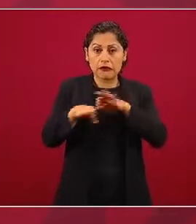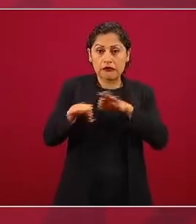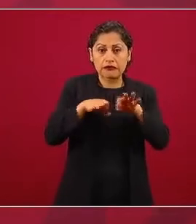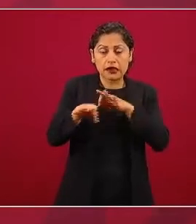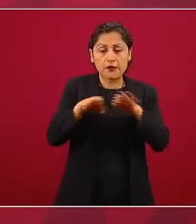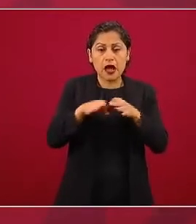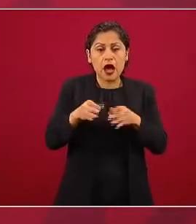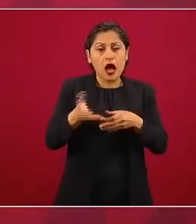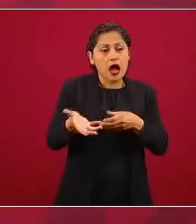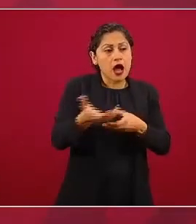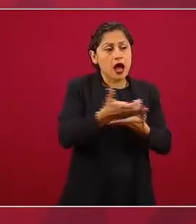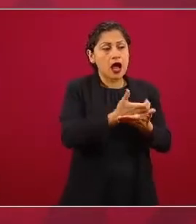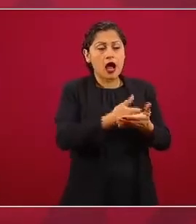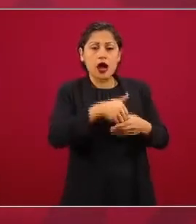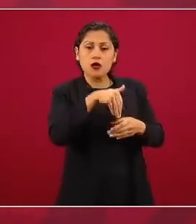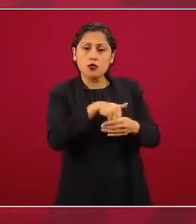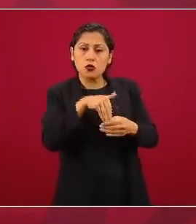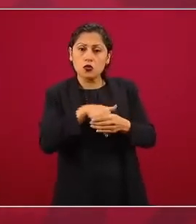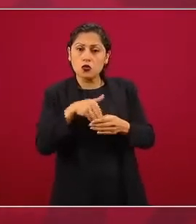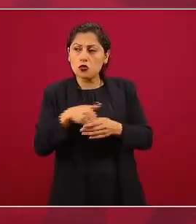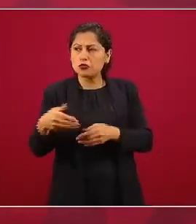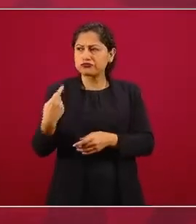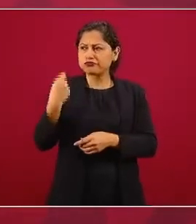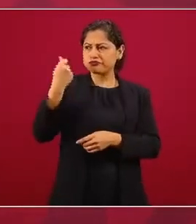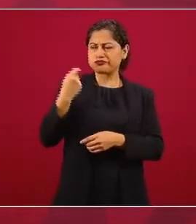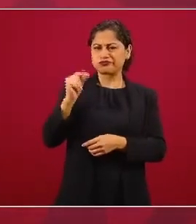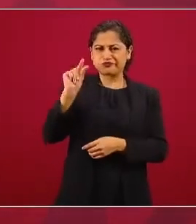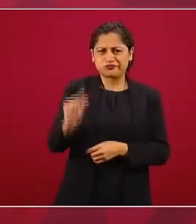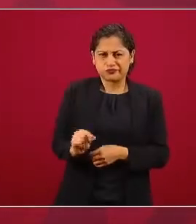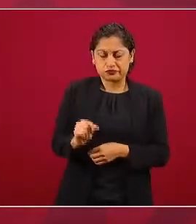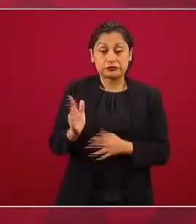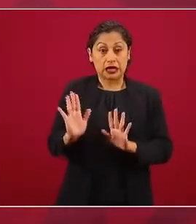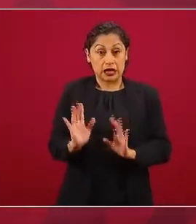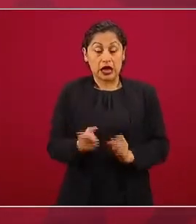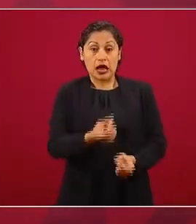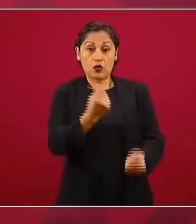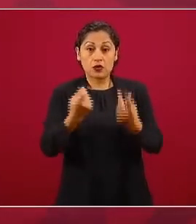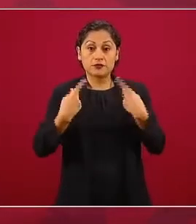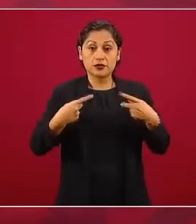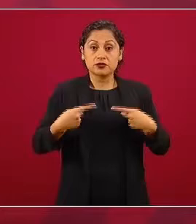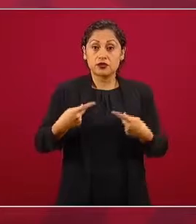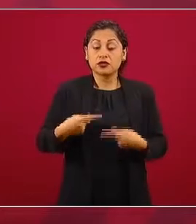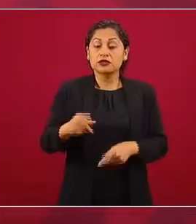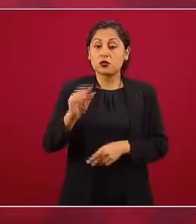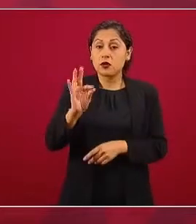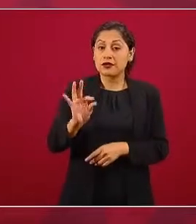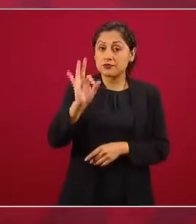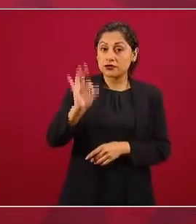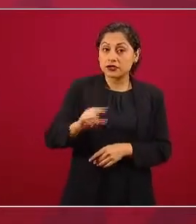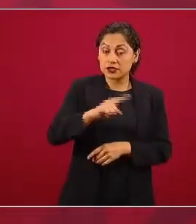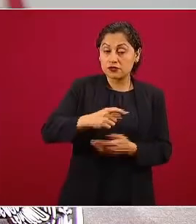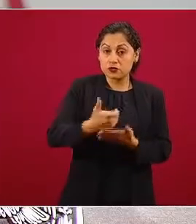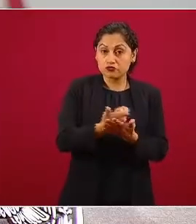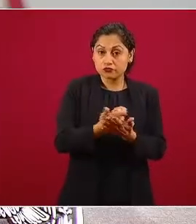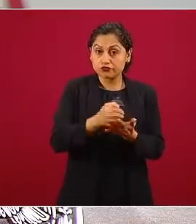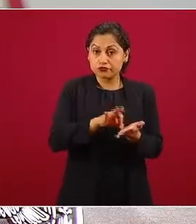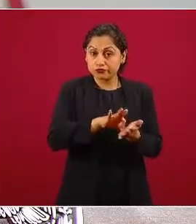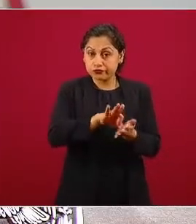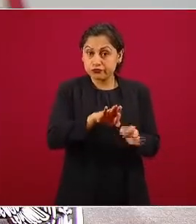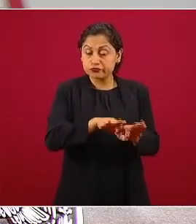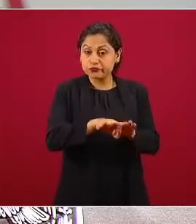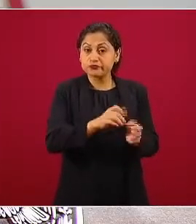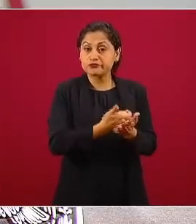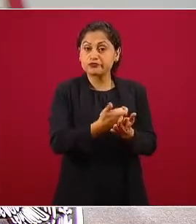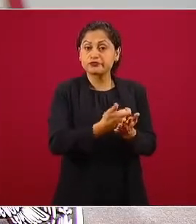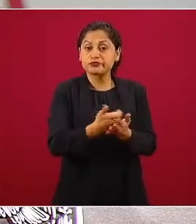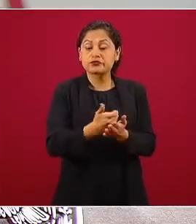mínima. Por ejemplo, para un trabajador hasta con 40 salarios mínimos, al momento de que se retirara, hoy recibiría únicamente el